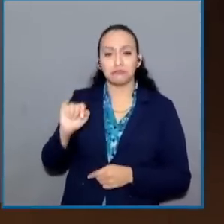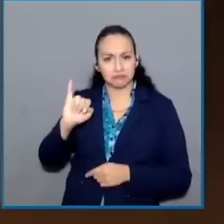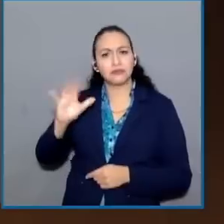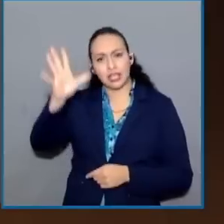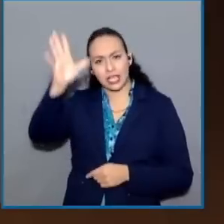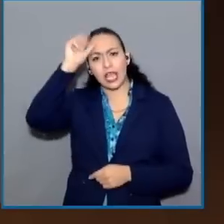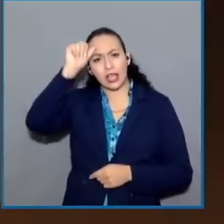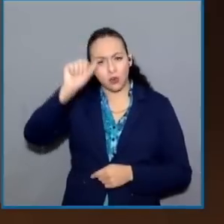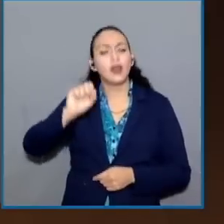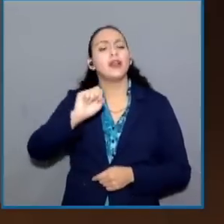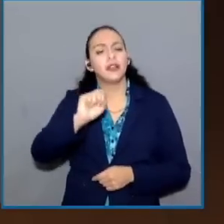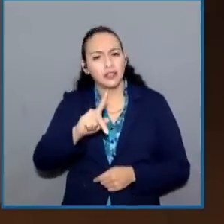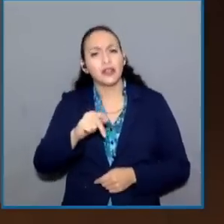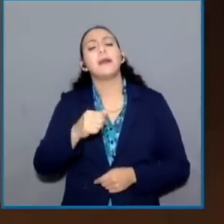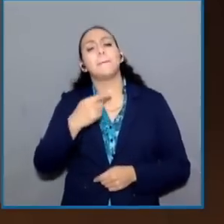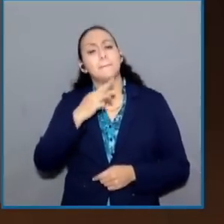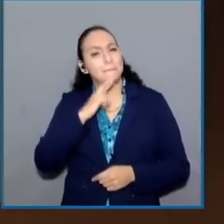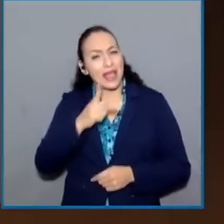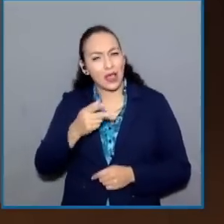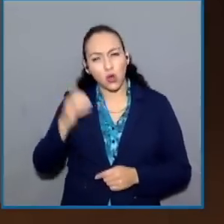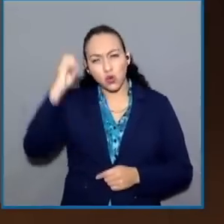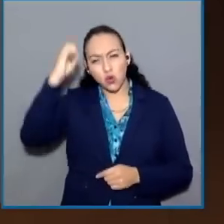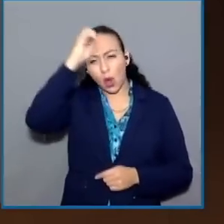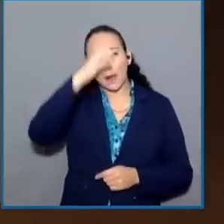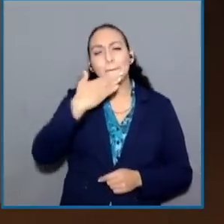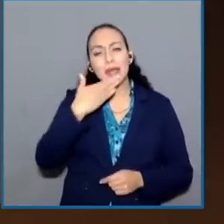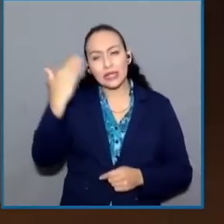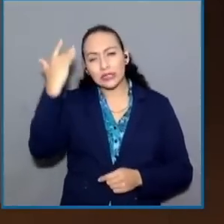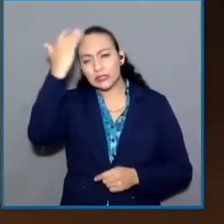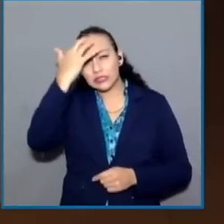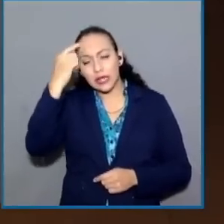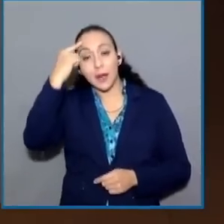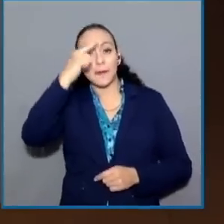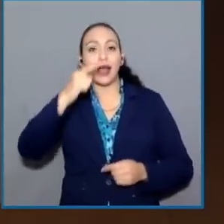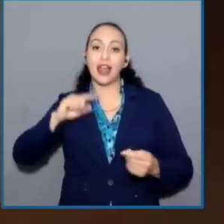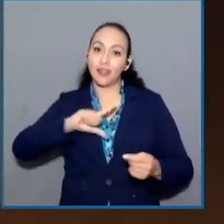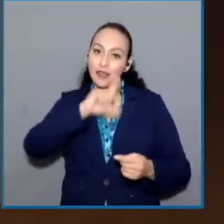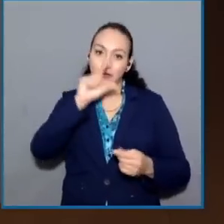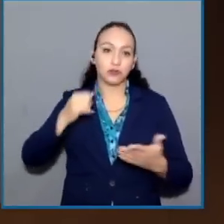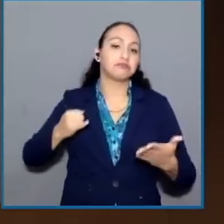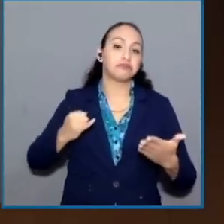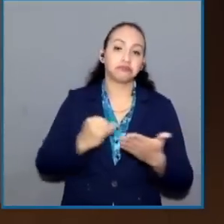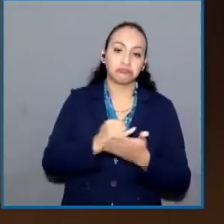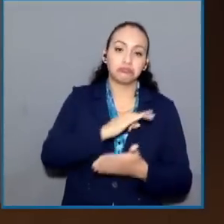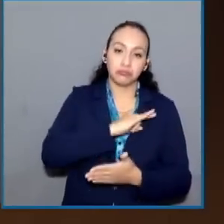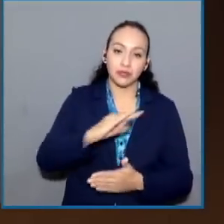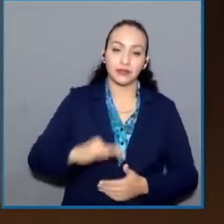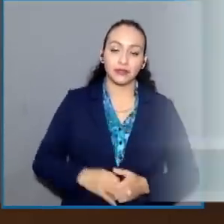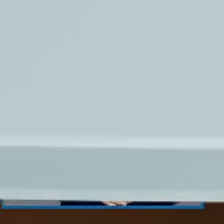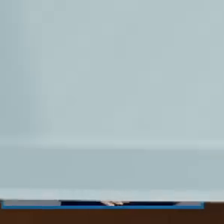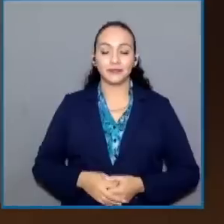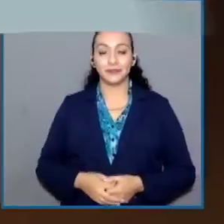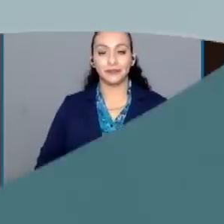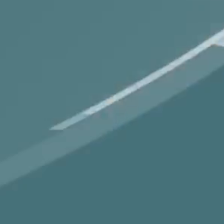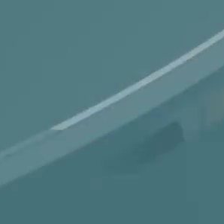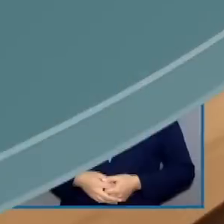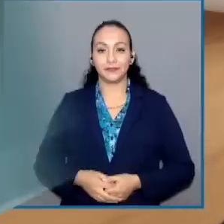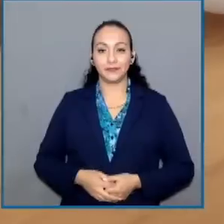una próxima sesión. Para el canal del Poder Judicial de la Federación, Juan Carlos González.